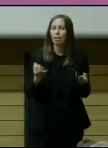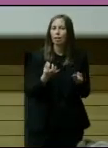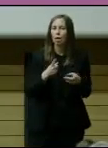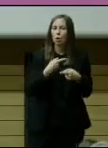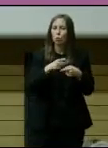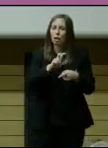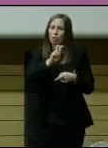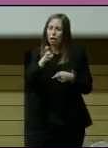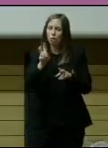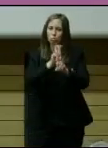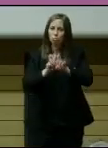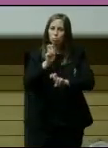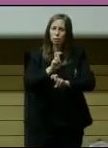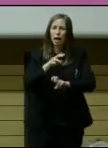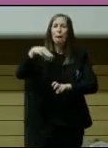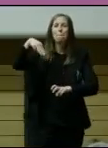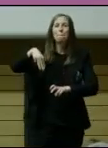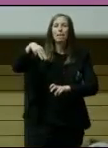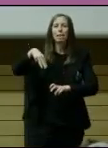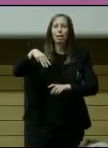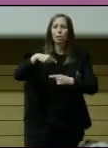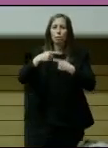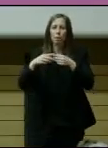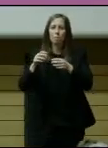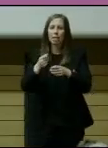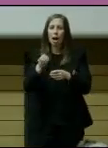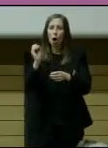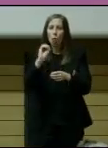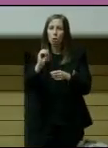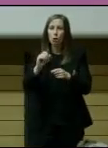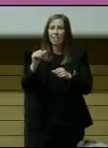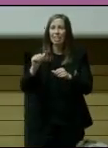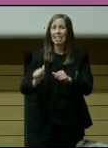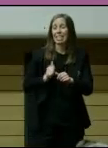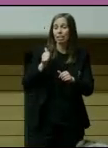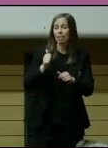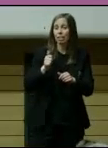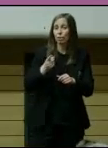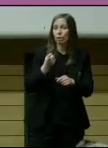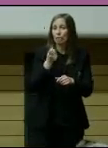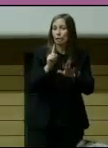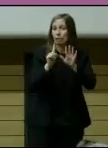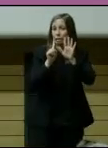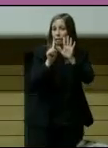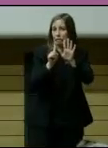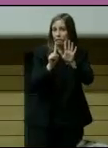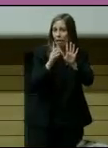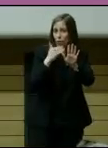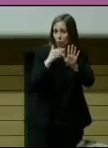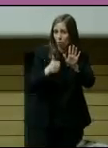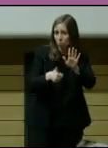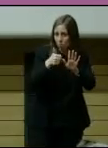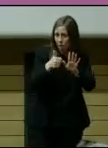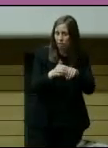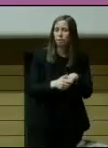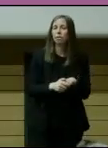otras sustancias que, en este caso los nitacenos, que es otra familia de opioides sintéticos, que aún nos quedan 6 más que conocer, más los huérfanos,